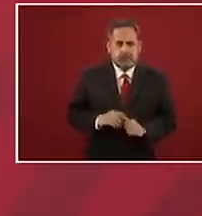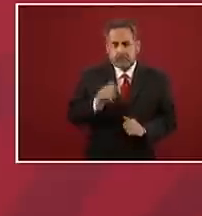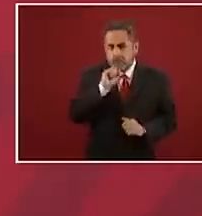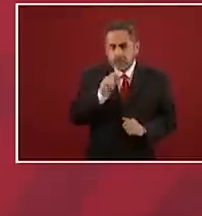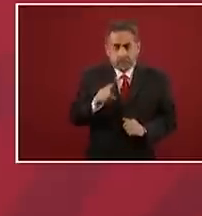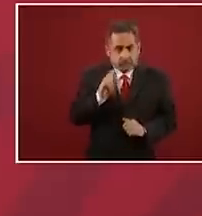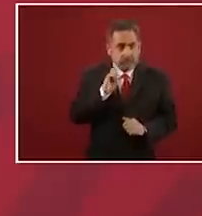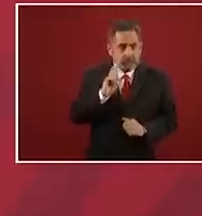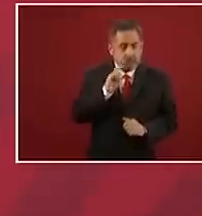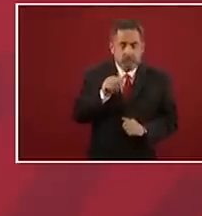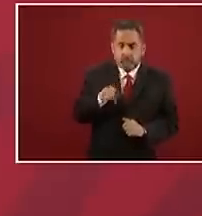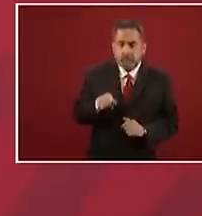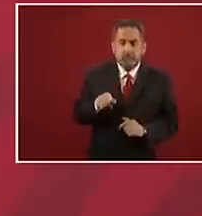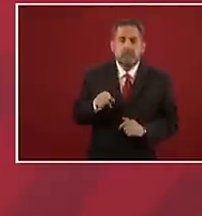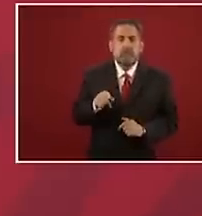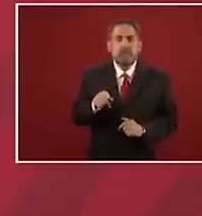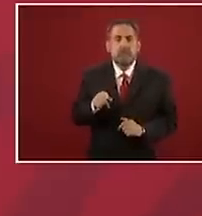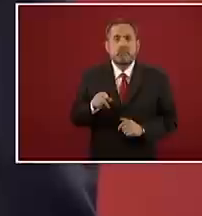bajo el